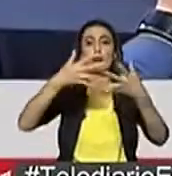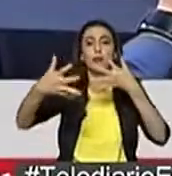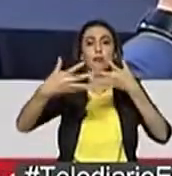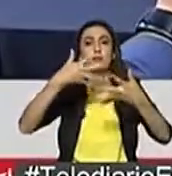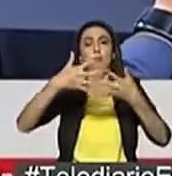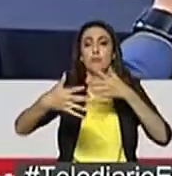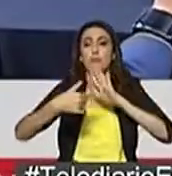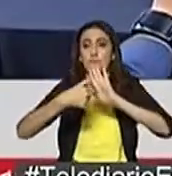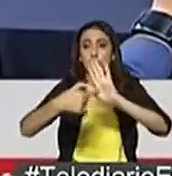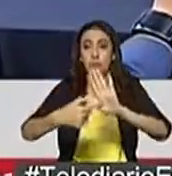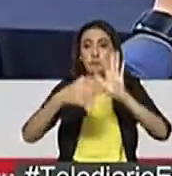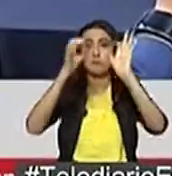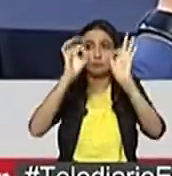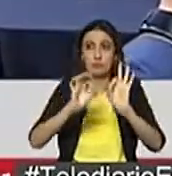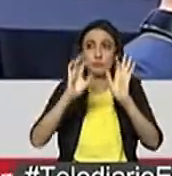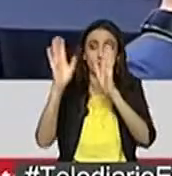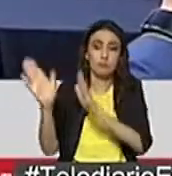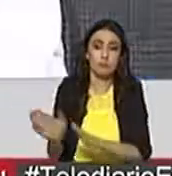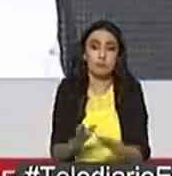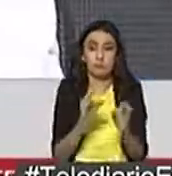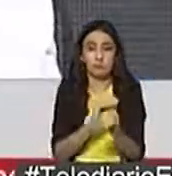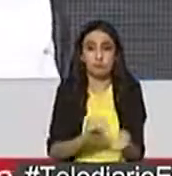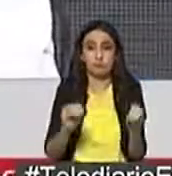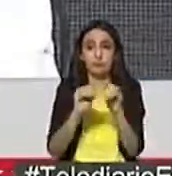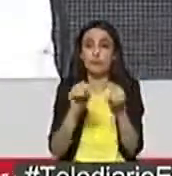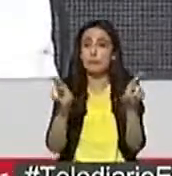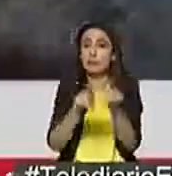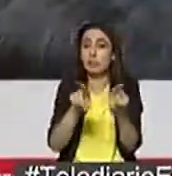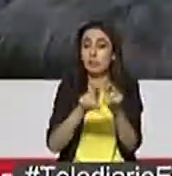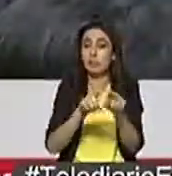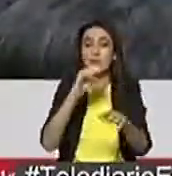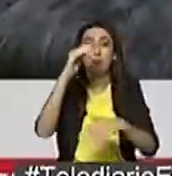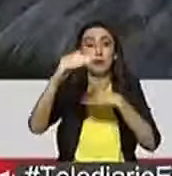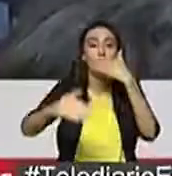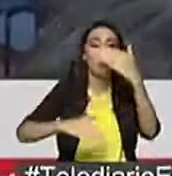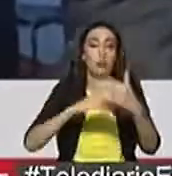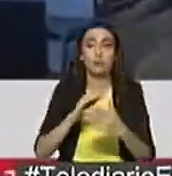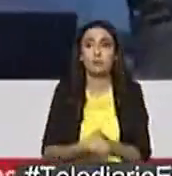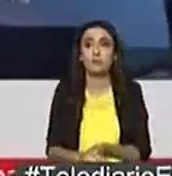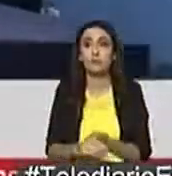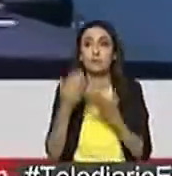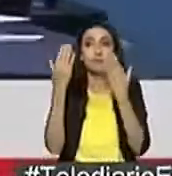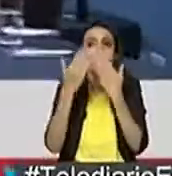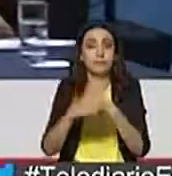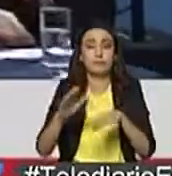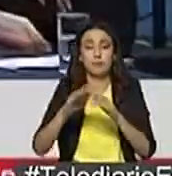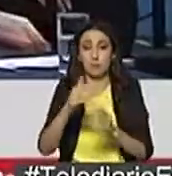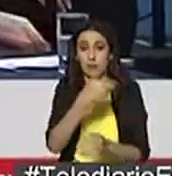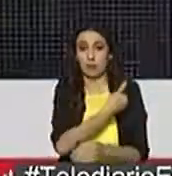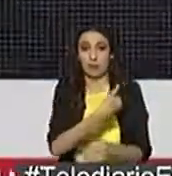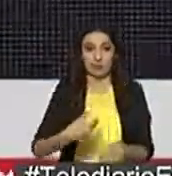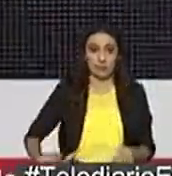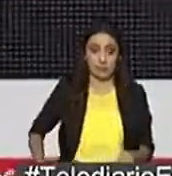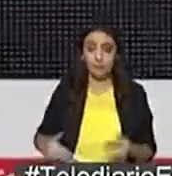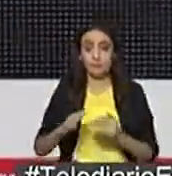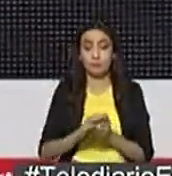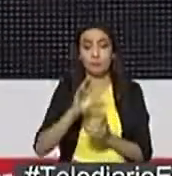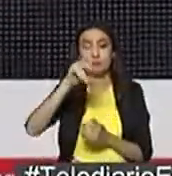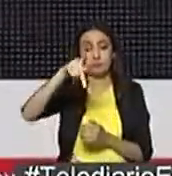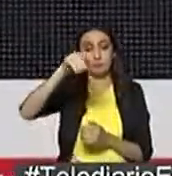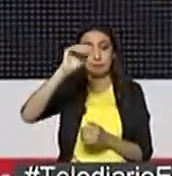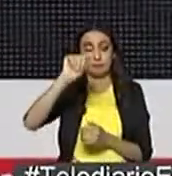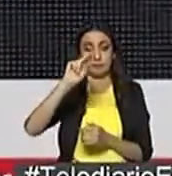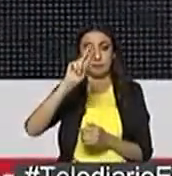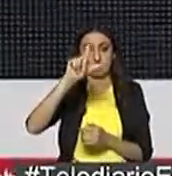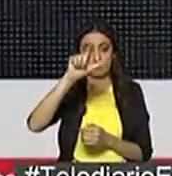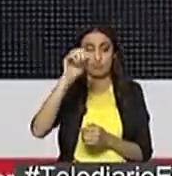en sus procesos y competencias, así como el combate directo a la corrupción. Por este motivo, el presidente de la institución, Paul Granda, destacó